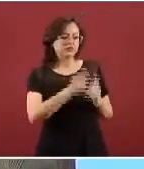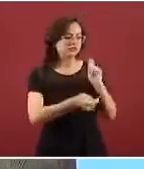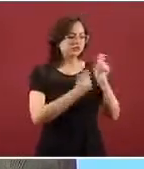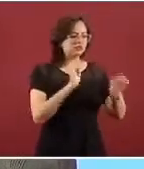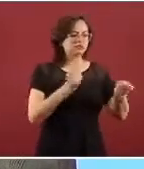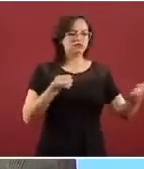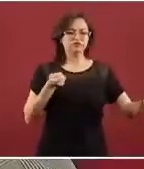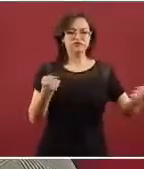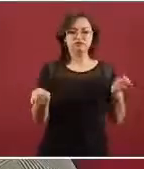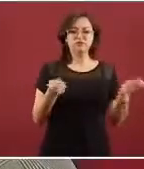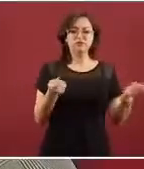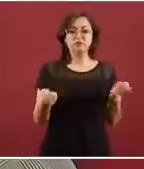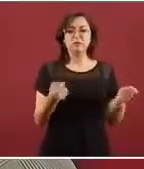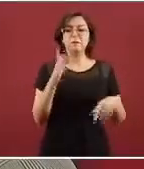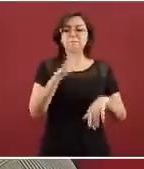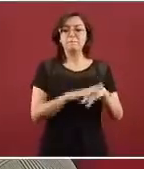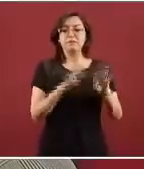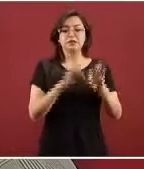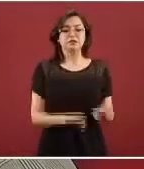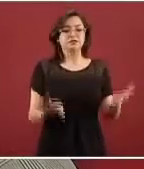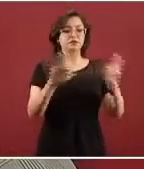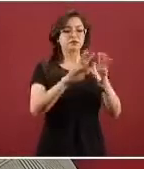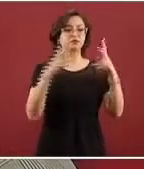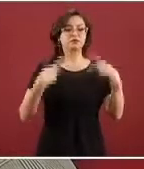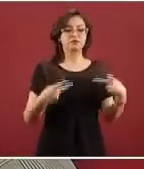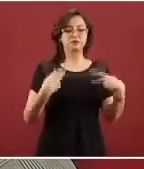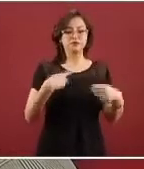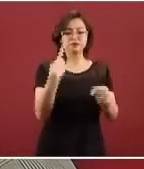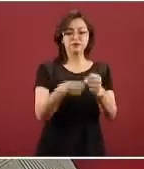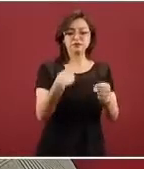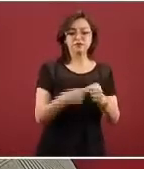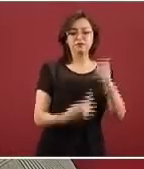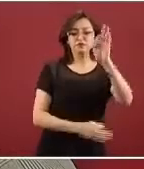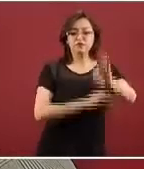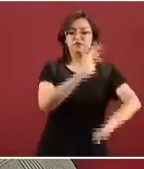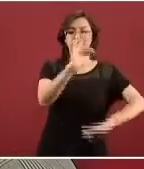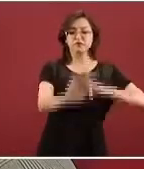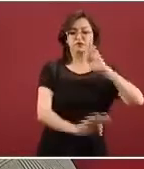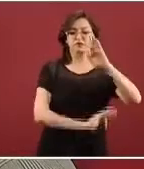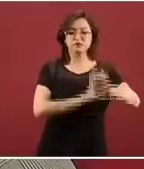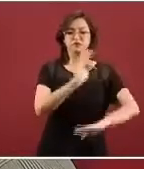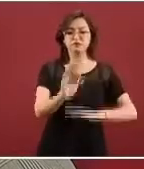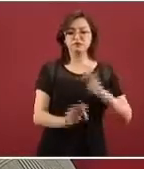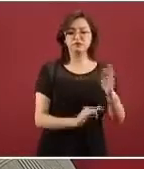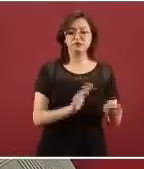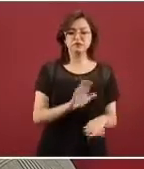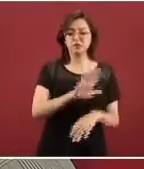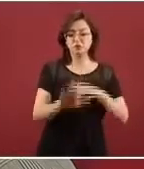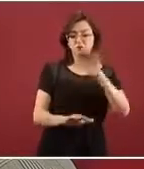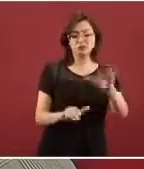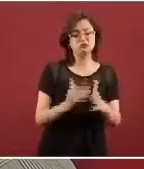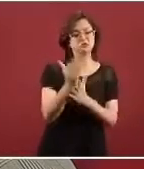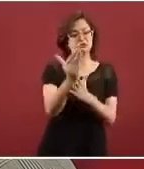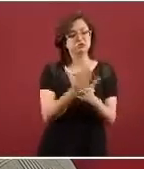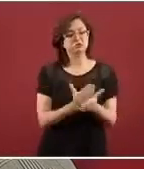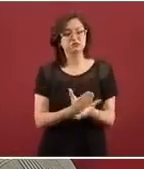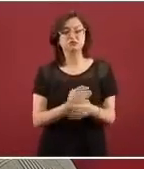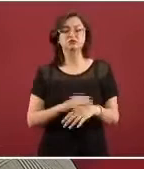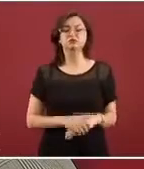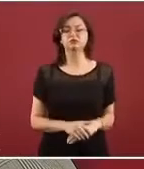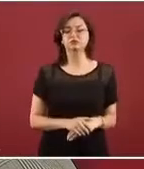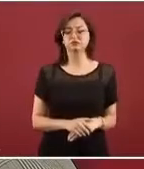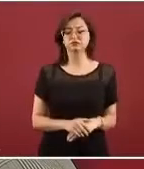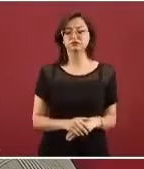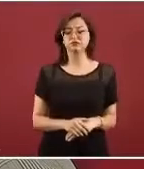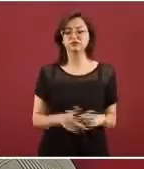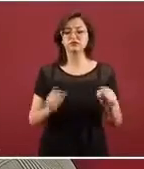luego cuidando a los pacientes para que tengan la menor merma posible. Tenemos